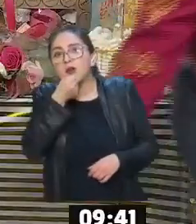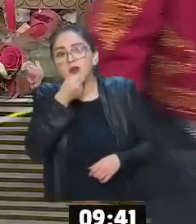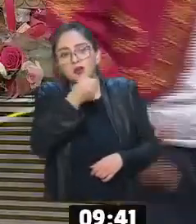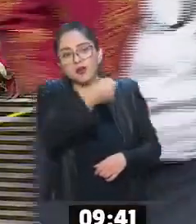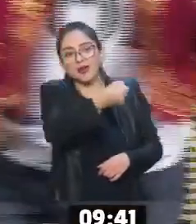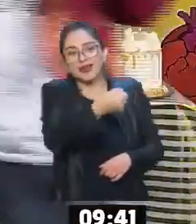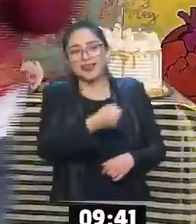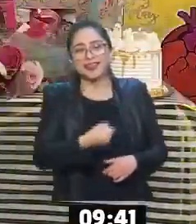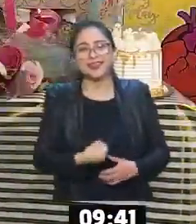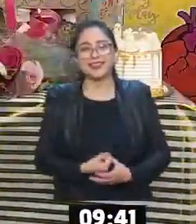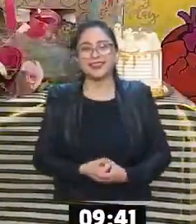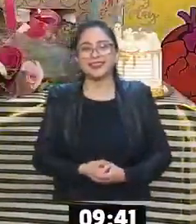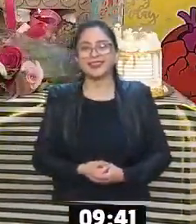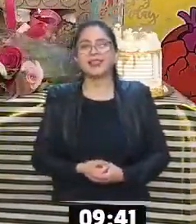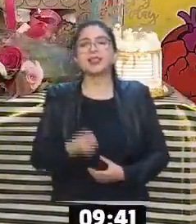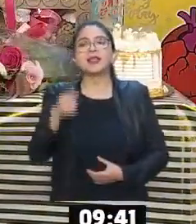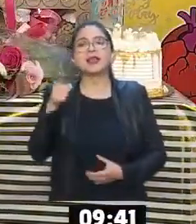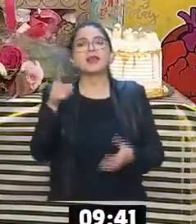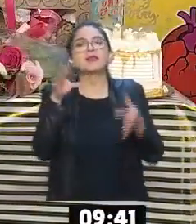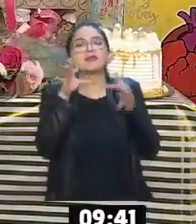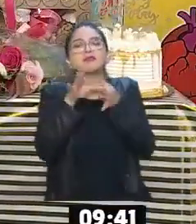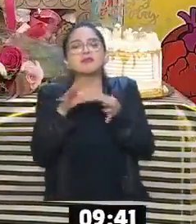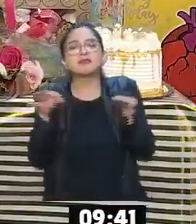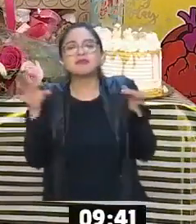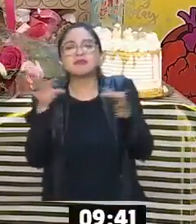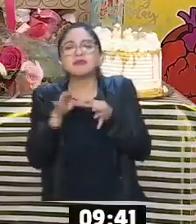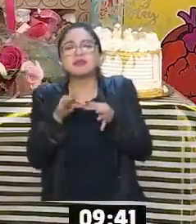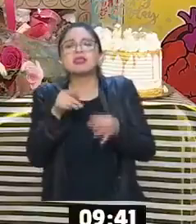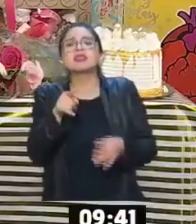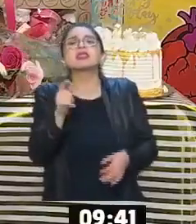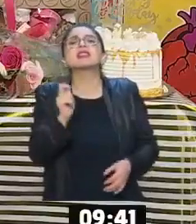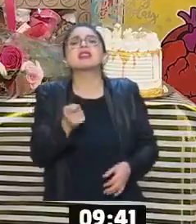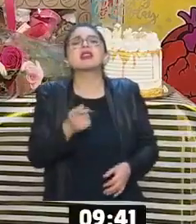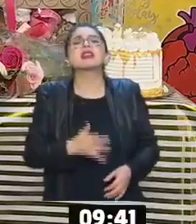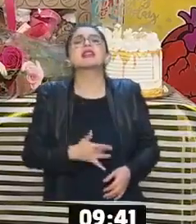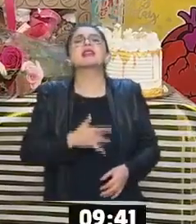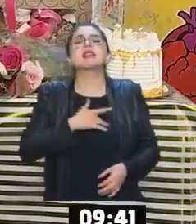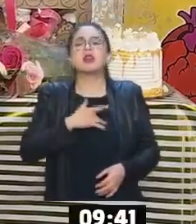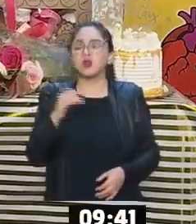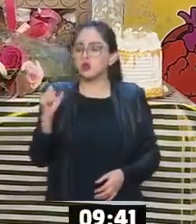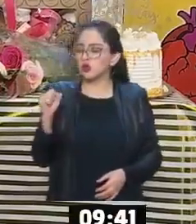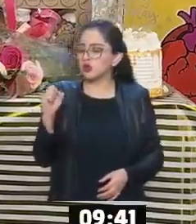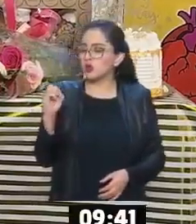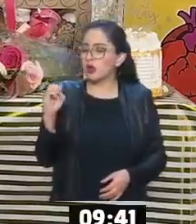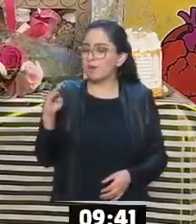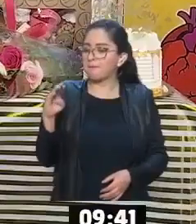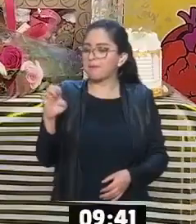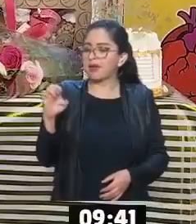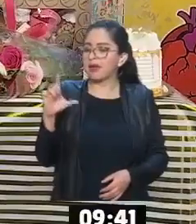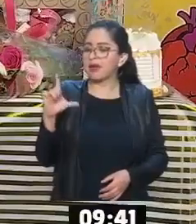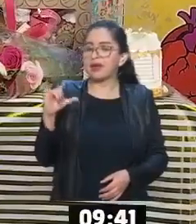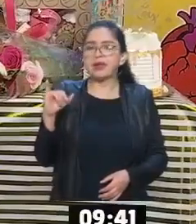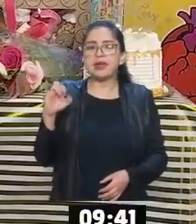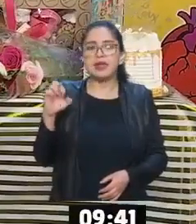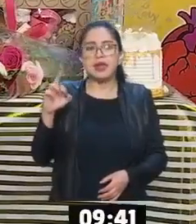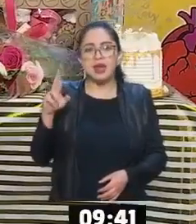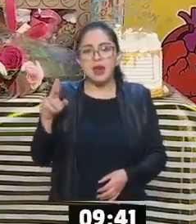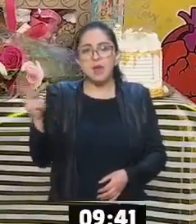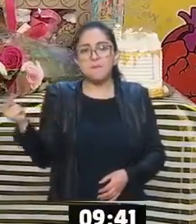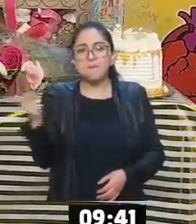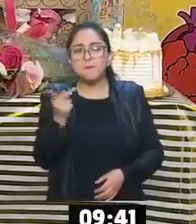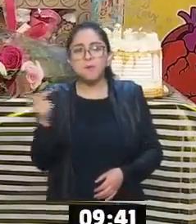Platicándonos. ¿Qué se siente ser? Pues es la única, ¿no? Sommelier de pulques en el país, Patricia